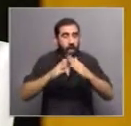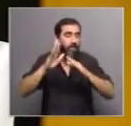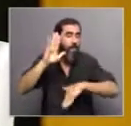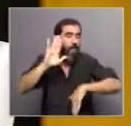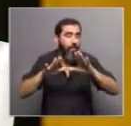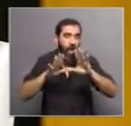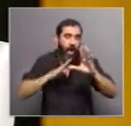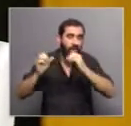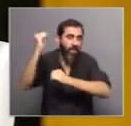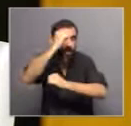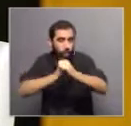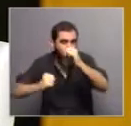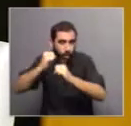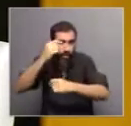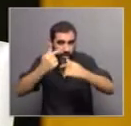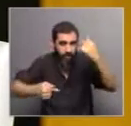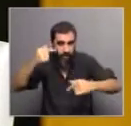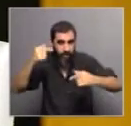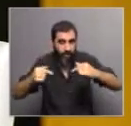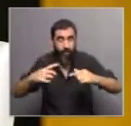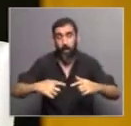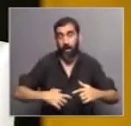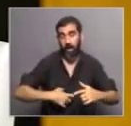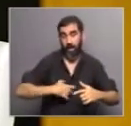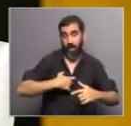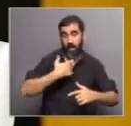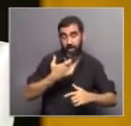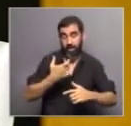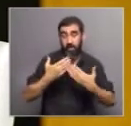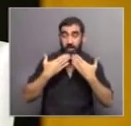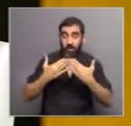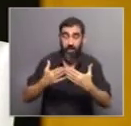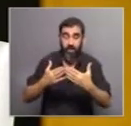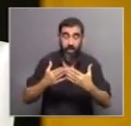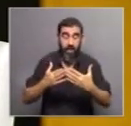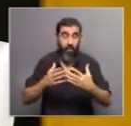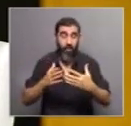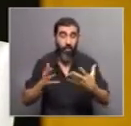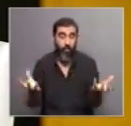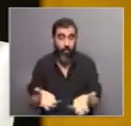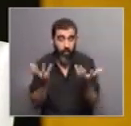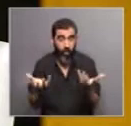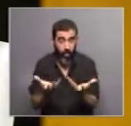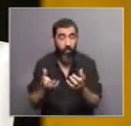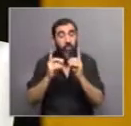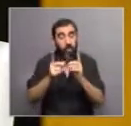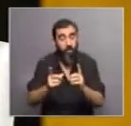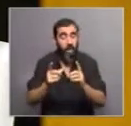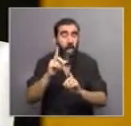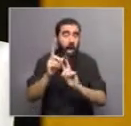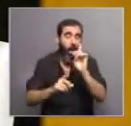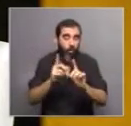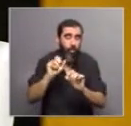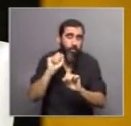más tecnología y diseño aplicados a calefaccionarse a través de estufas a leña, en muchos casos, insisto, con alto rendimiento,